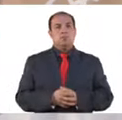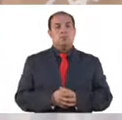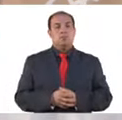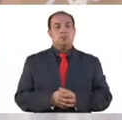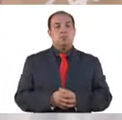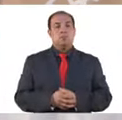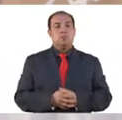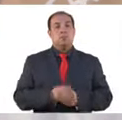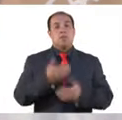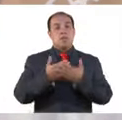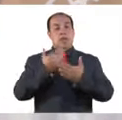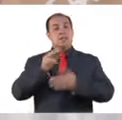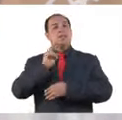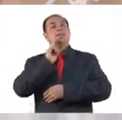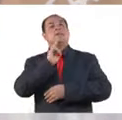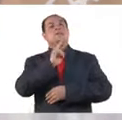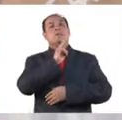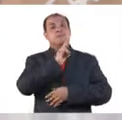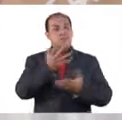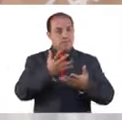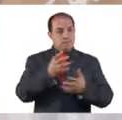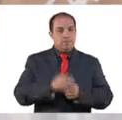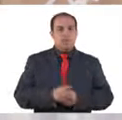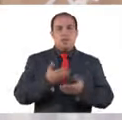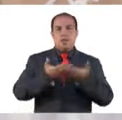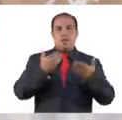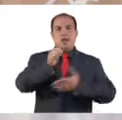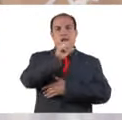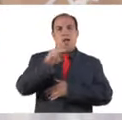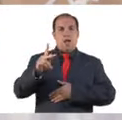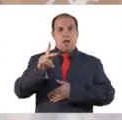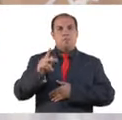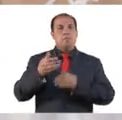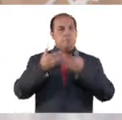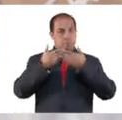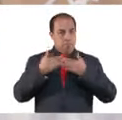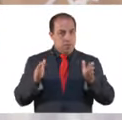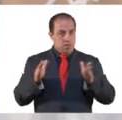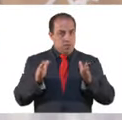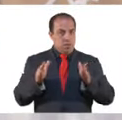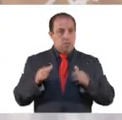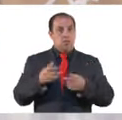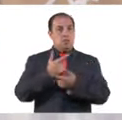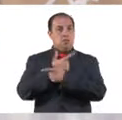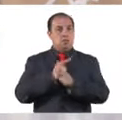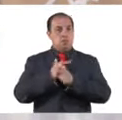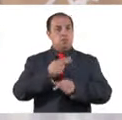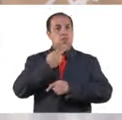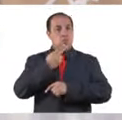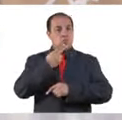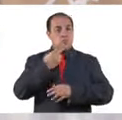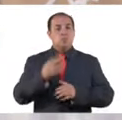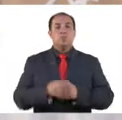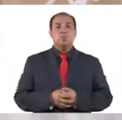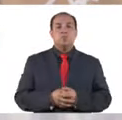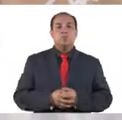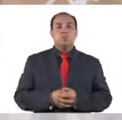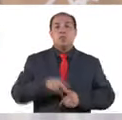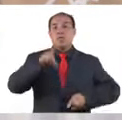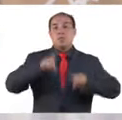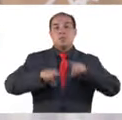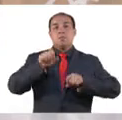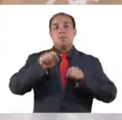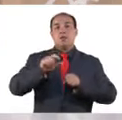negocio de antes. Ahora ya hay una aplicación que está disponible Y pues por supuesto depende de también